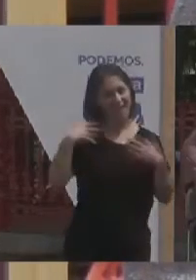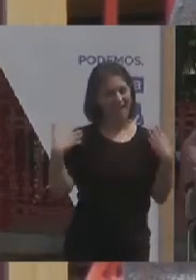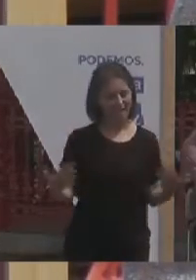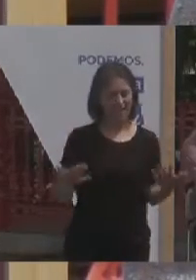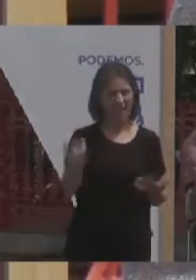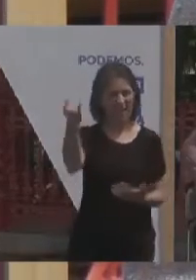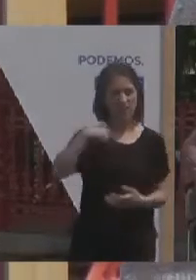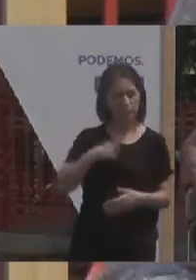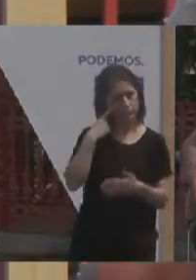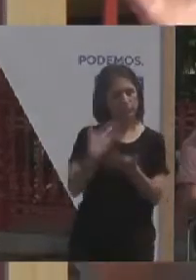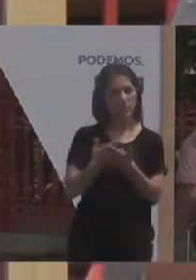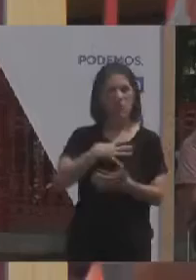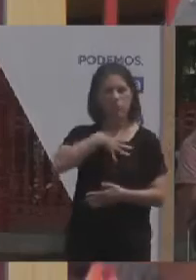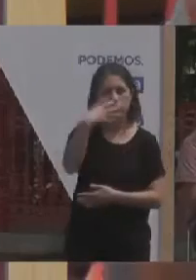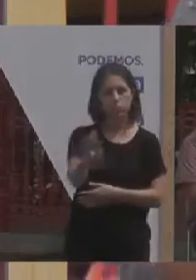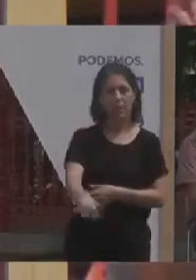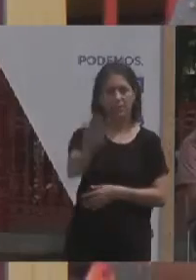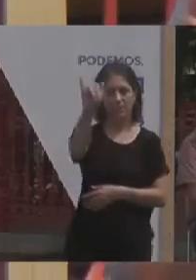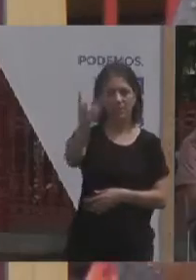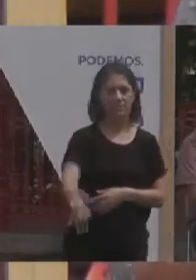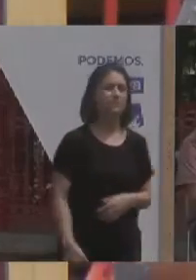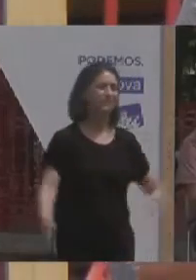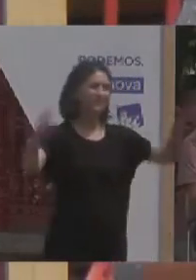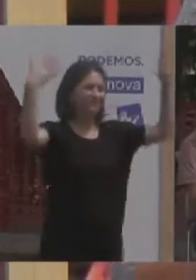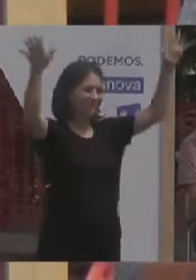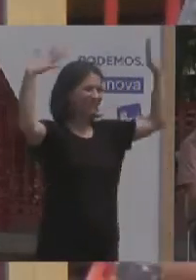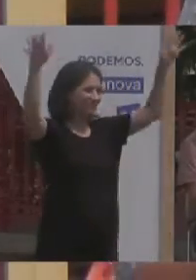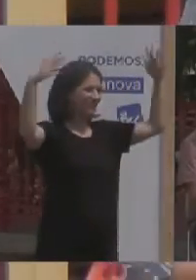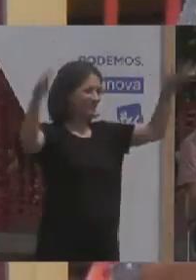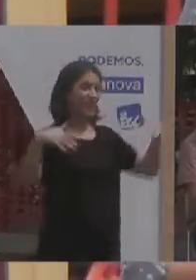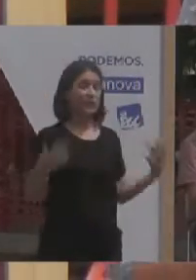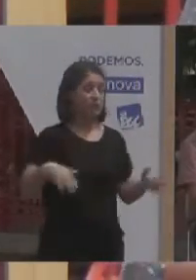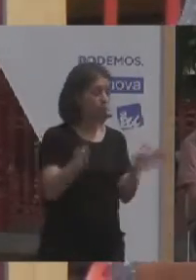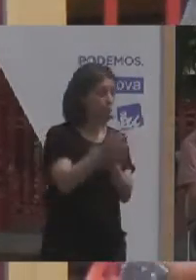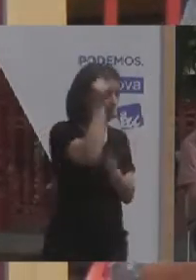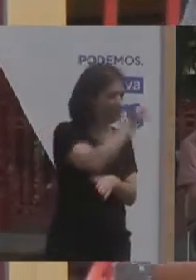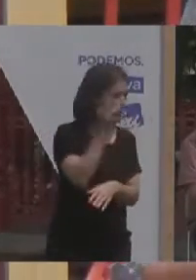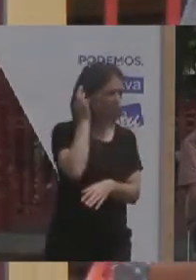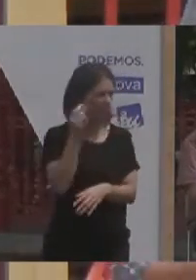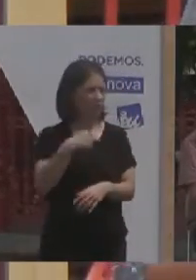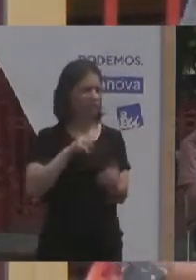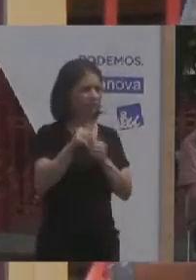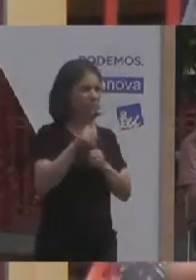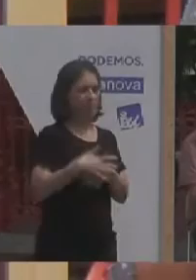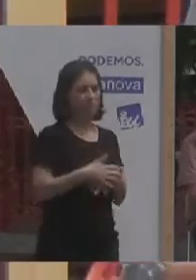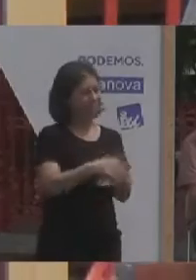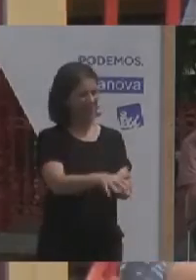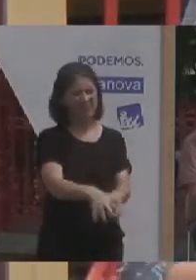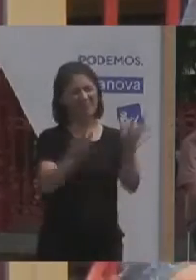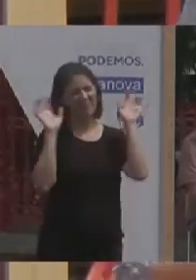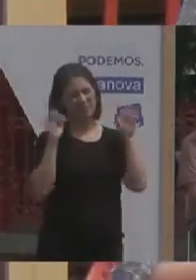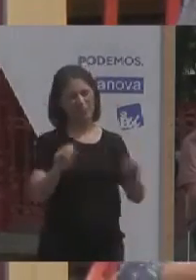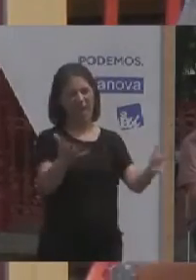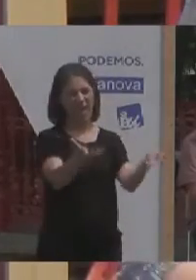e lle demostramos que sí se pode. Polo tanto, vamos compañeros e compañeiras, que vamos a arrasar aquí en